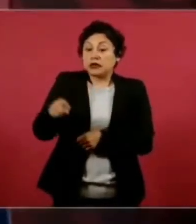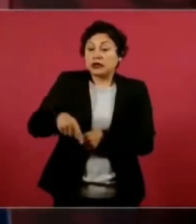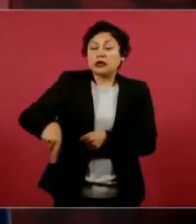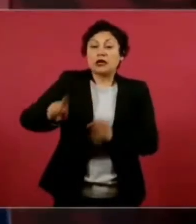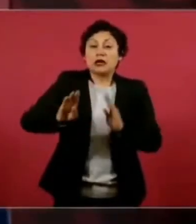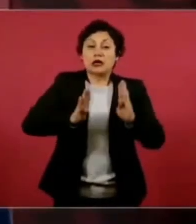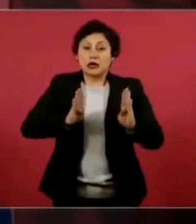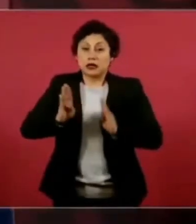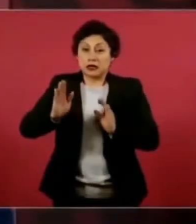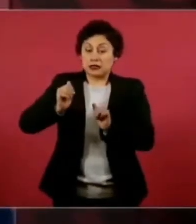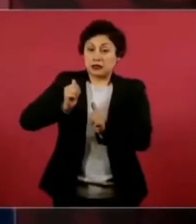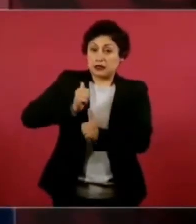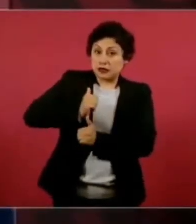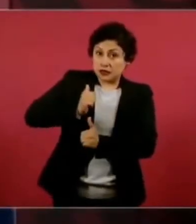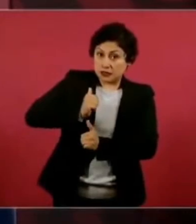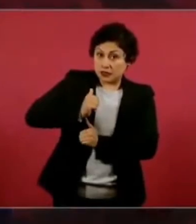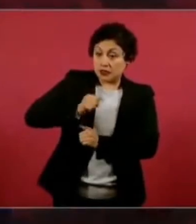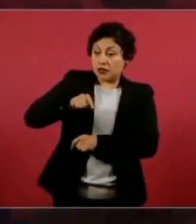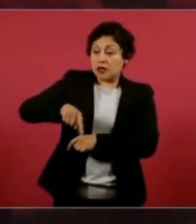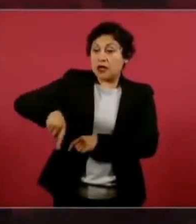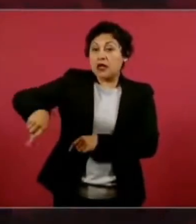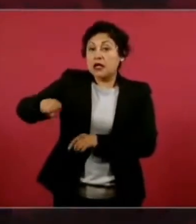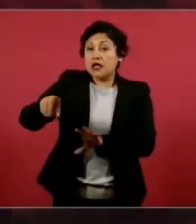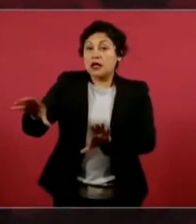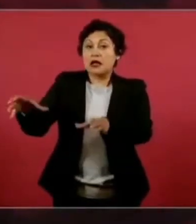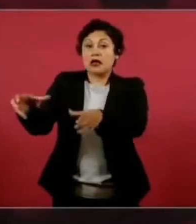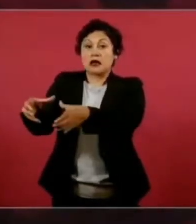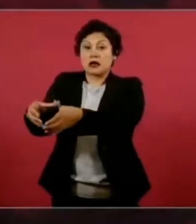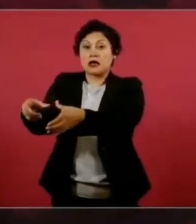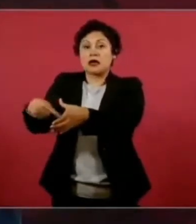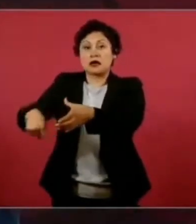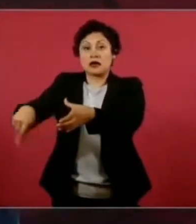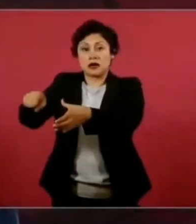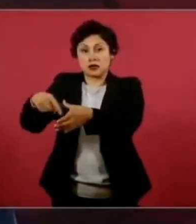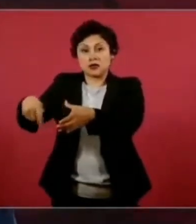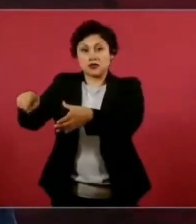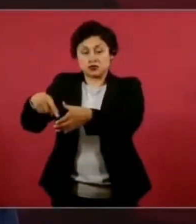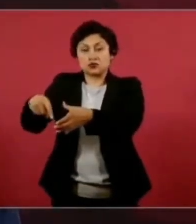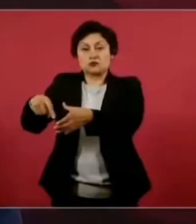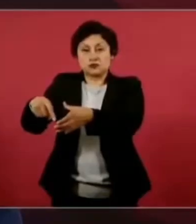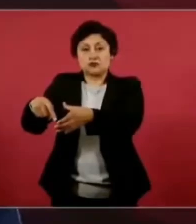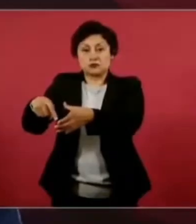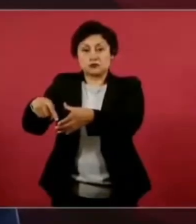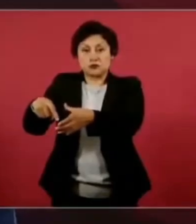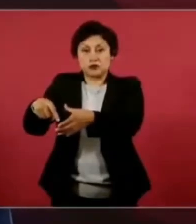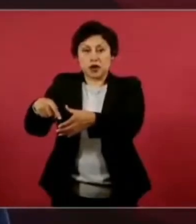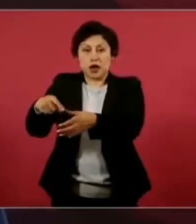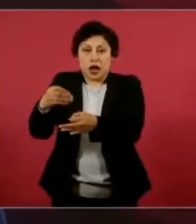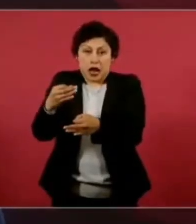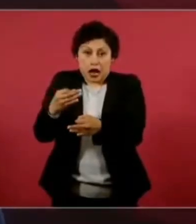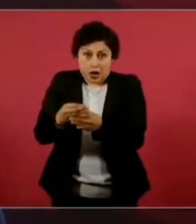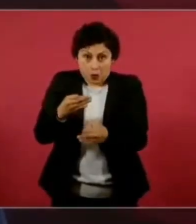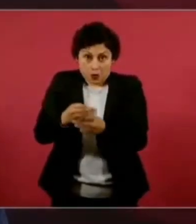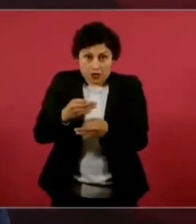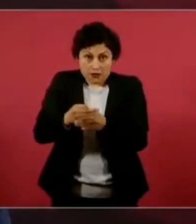de sus mandos superiores, como en otros países.